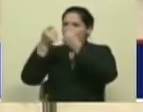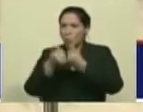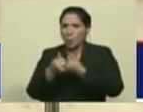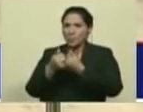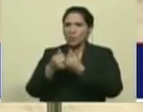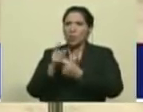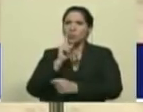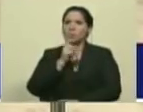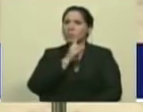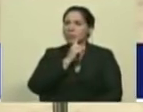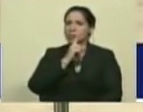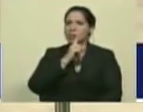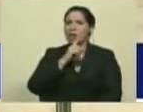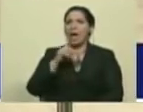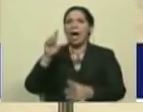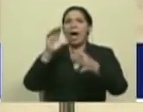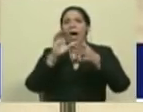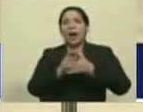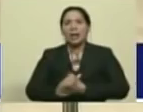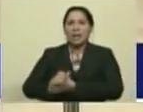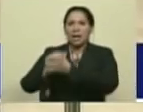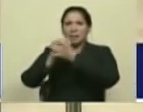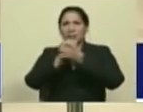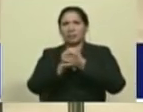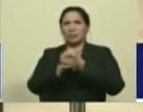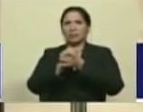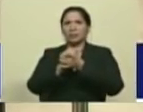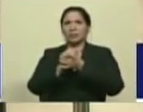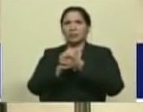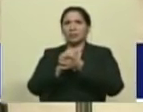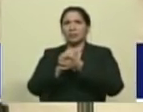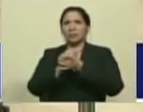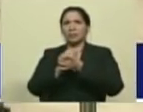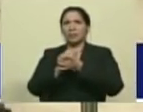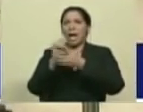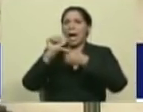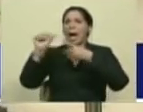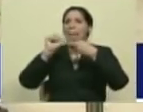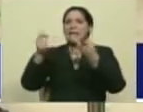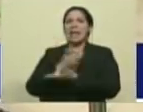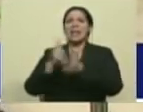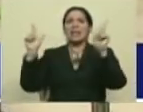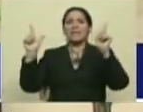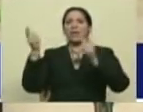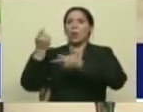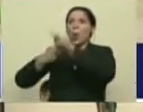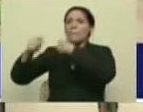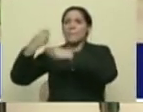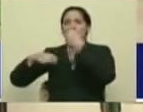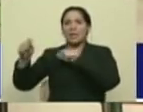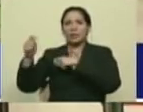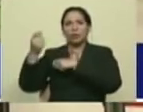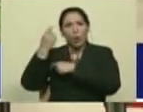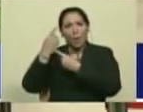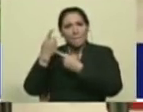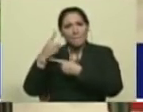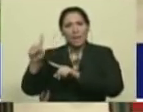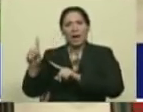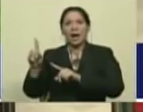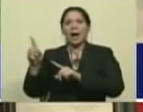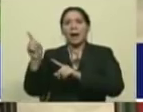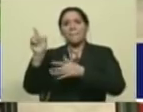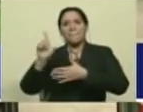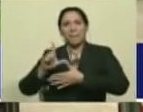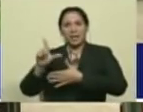llamada Alianza Área de Libre Comercio para las Américas.